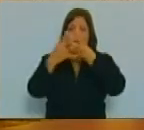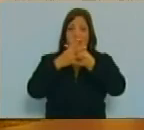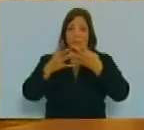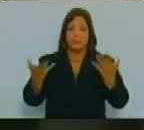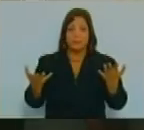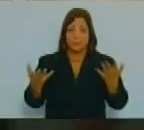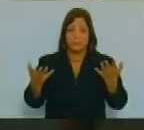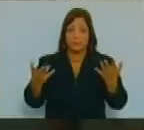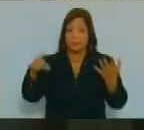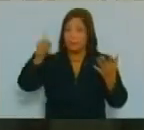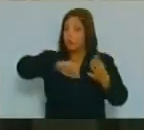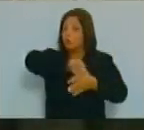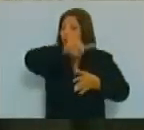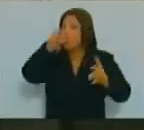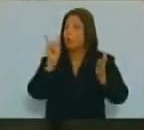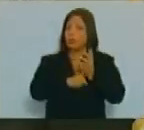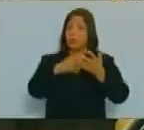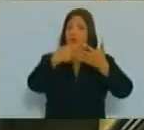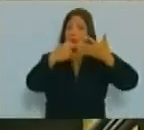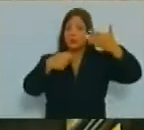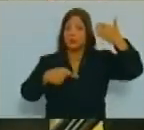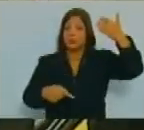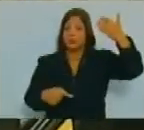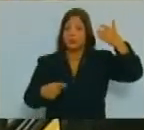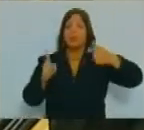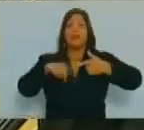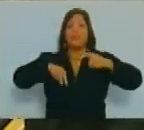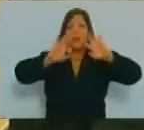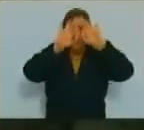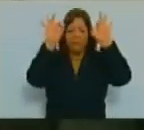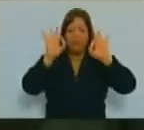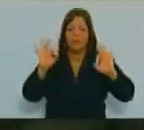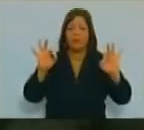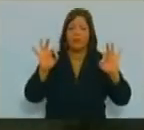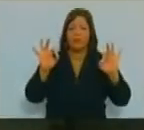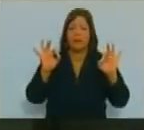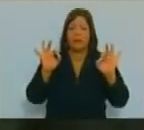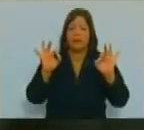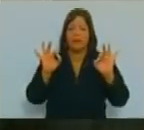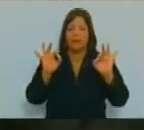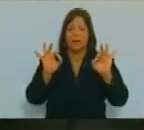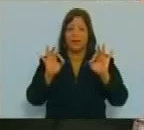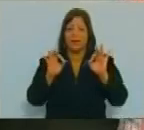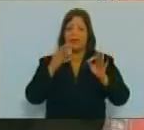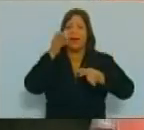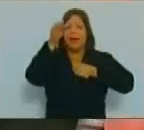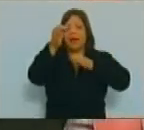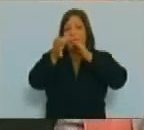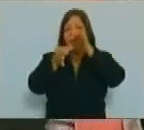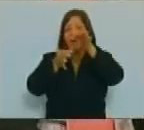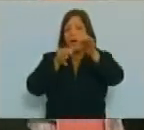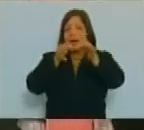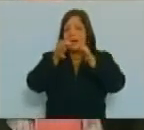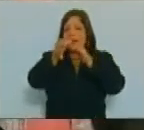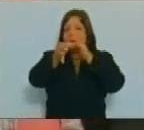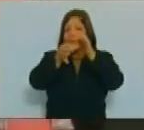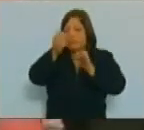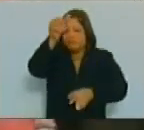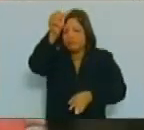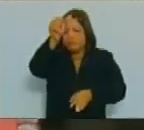así como también todos aquellos mecanismos que hemos explicado desde el punto de vista